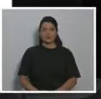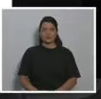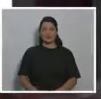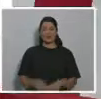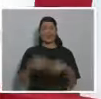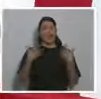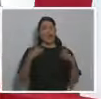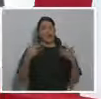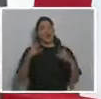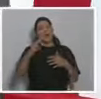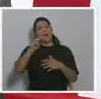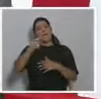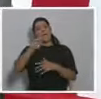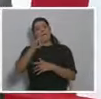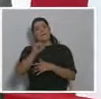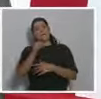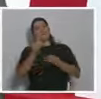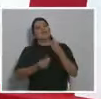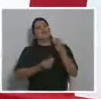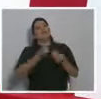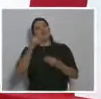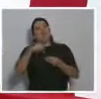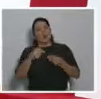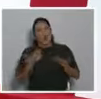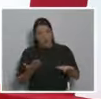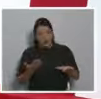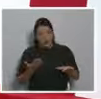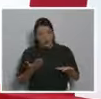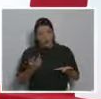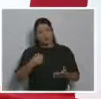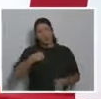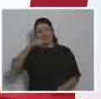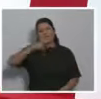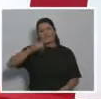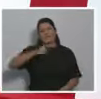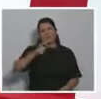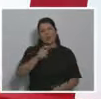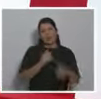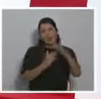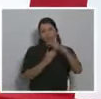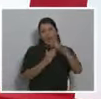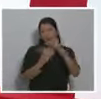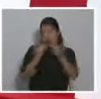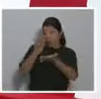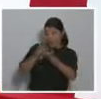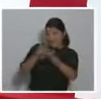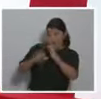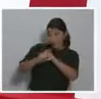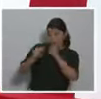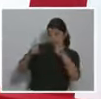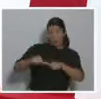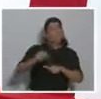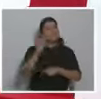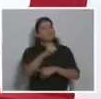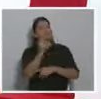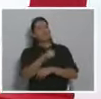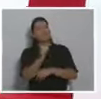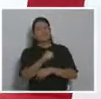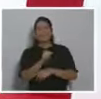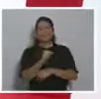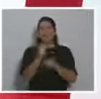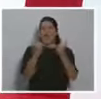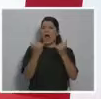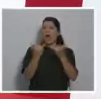Oiga, Meli, ¿qué vamos a hacer en este momento, Meli? Yo creo, necesito unos minutitos más de ahí. Vamos a una pausa, ¿le parece? Hagámosle. Yo hagamos aquí